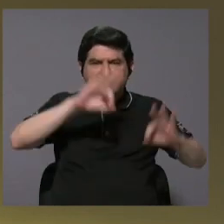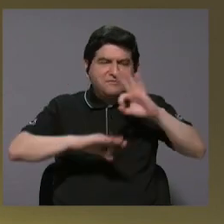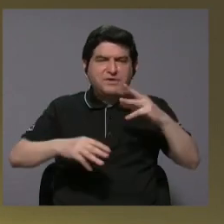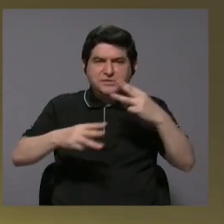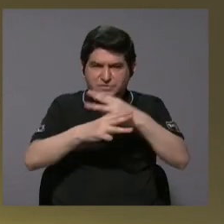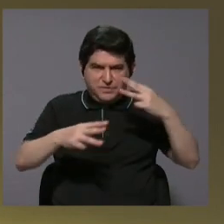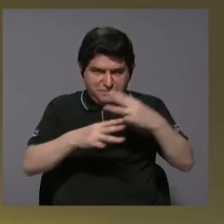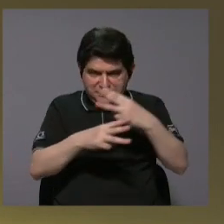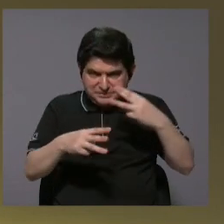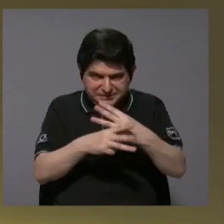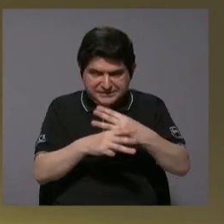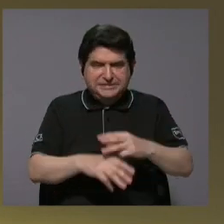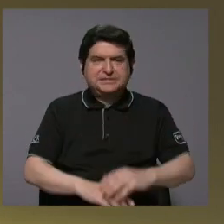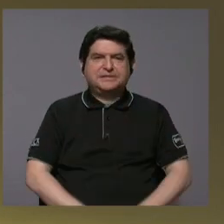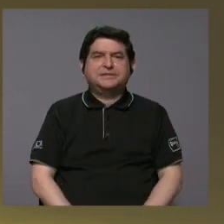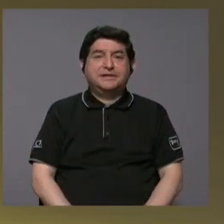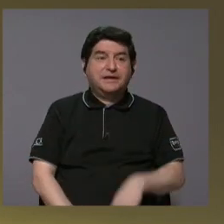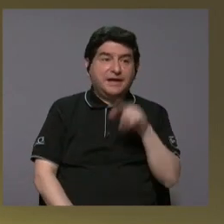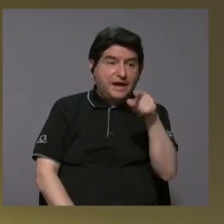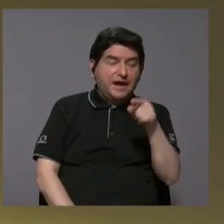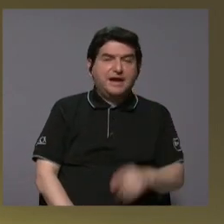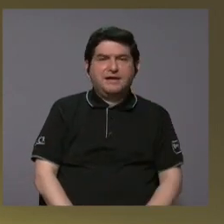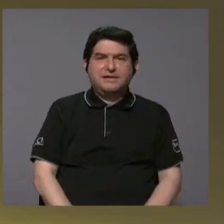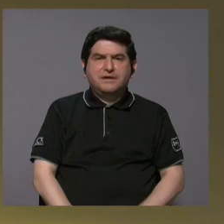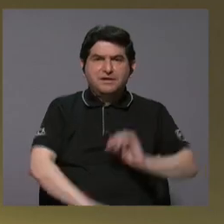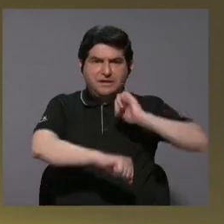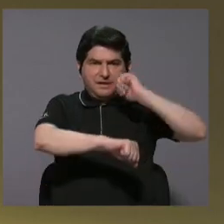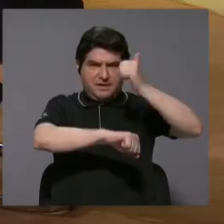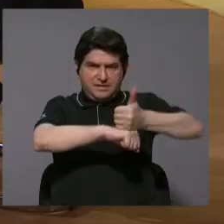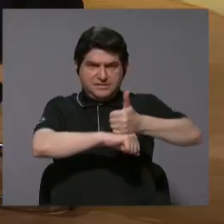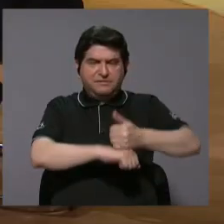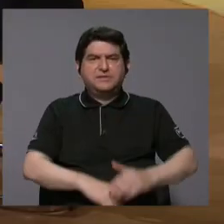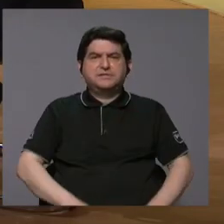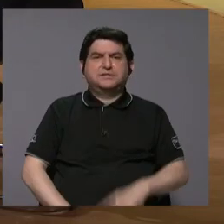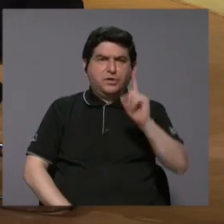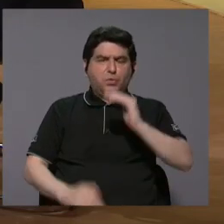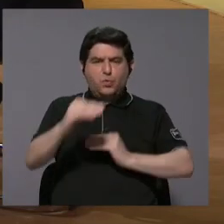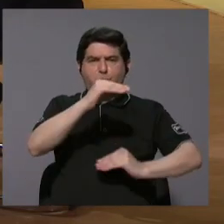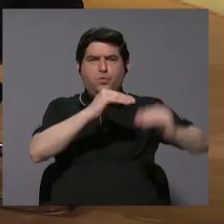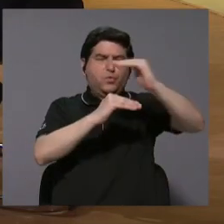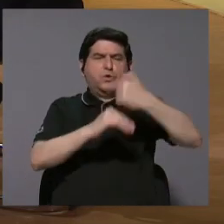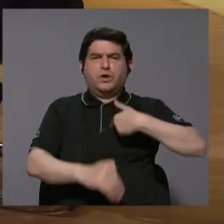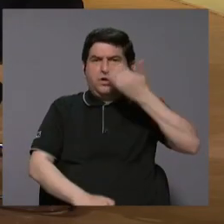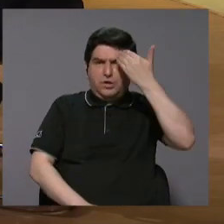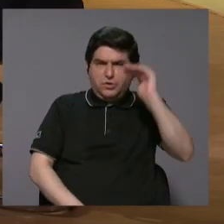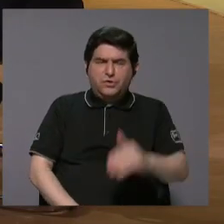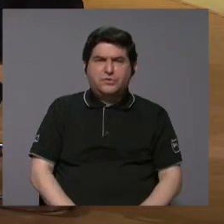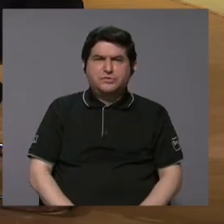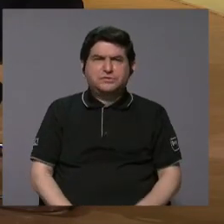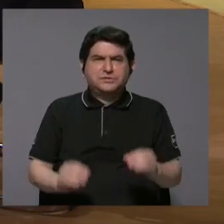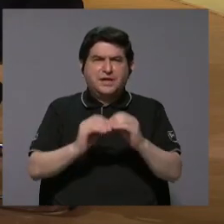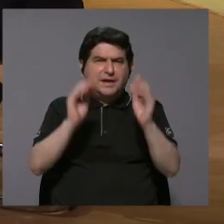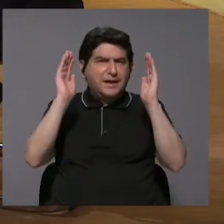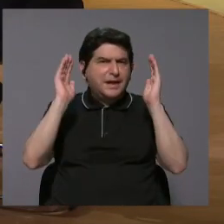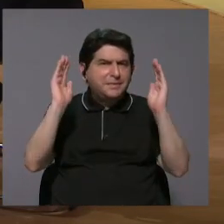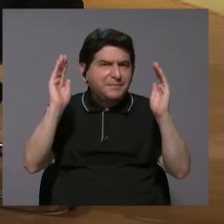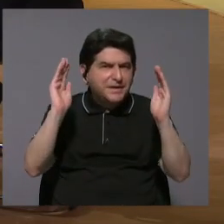Matemáticas. Ahí estacionaron una gran torre que yo no sé si es el edificio más alto